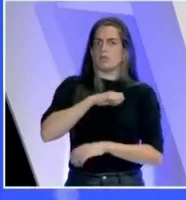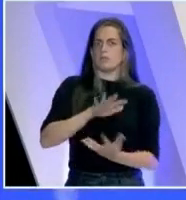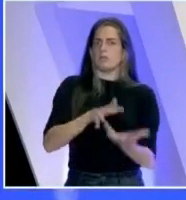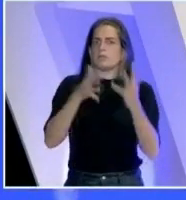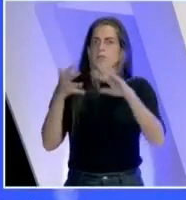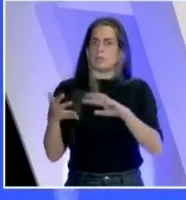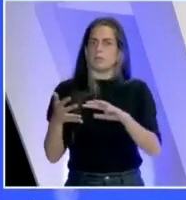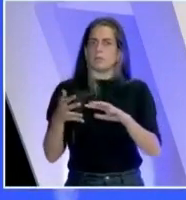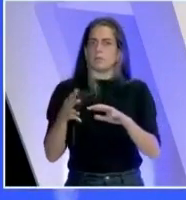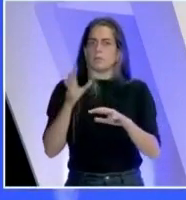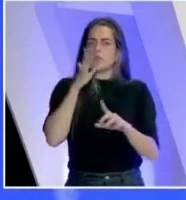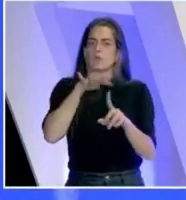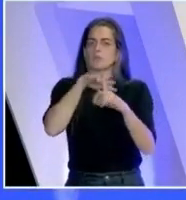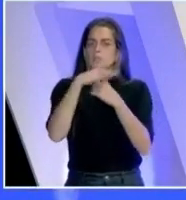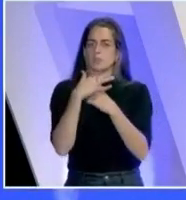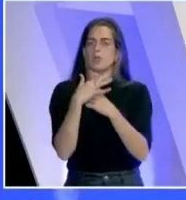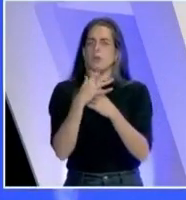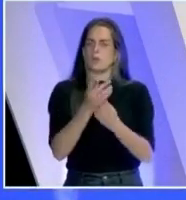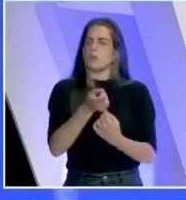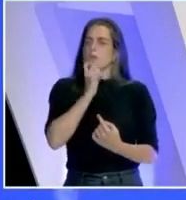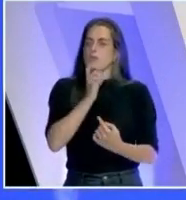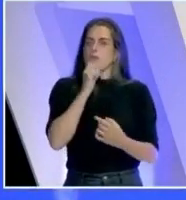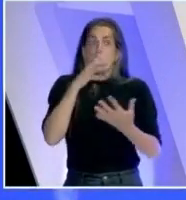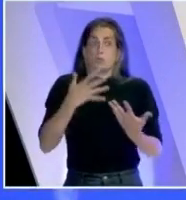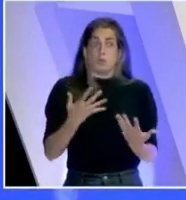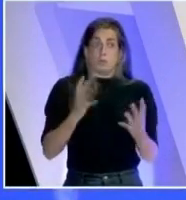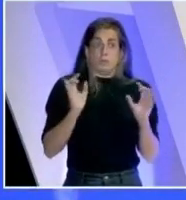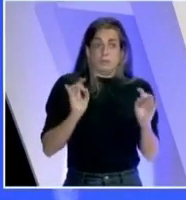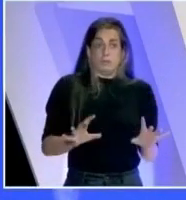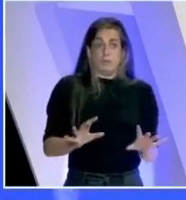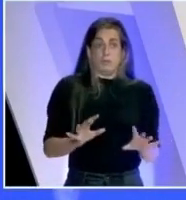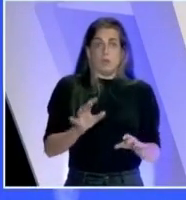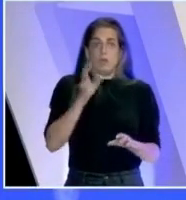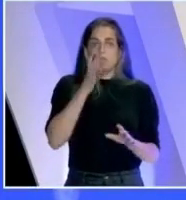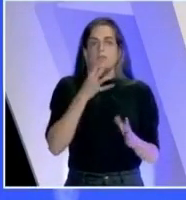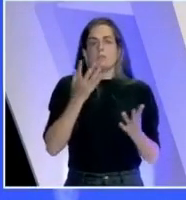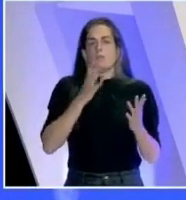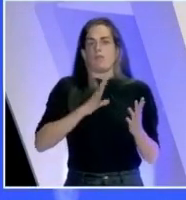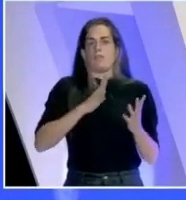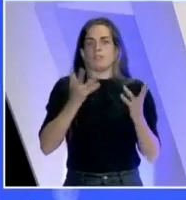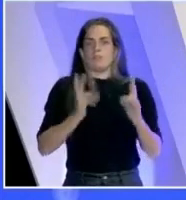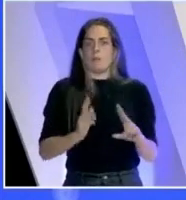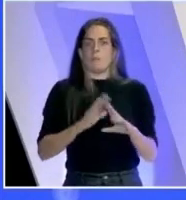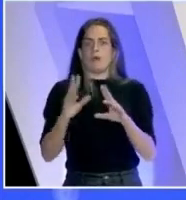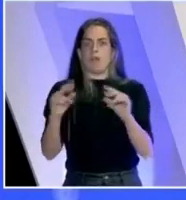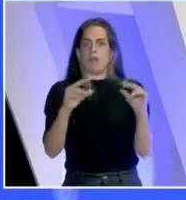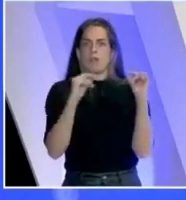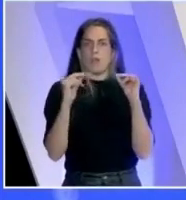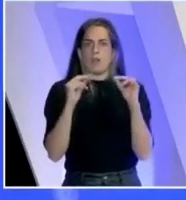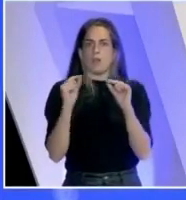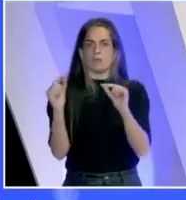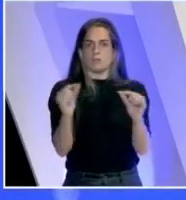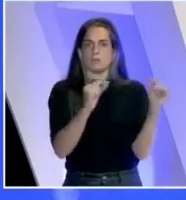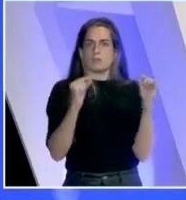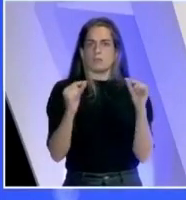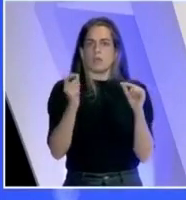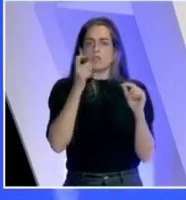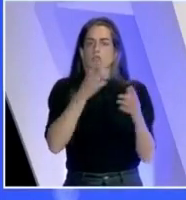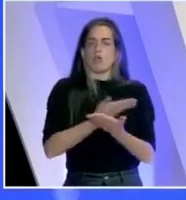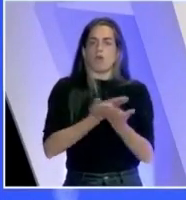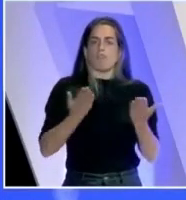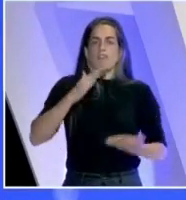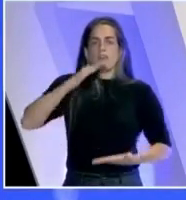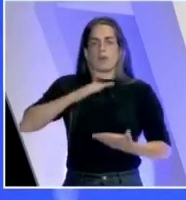una coyuntura adversa como la actual. Por tanto, sentémonos a dialogar, a conversar, unamos voluntad, confianza y